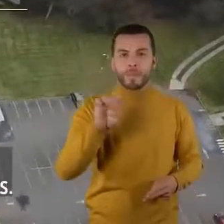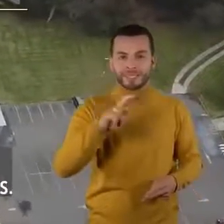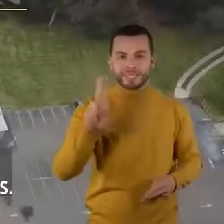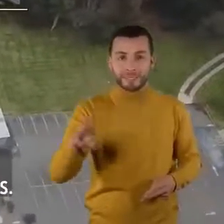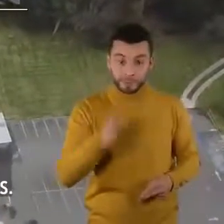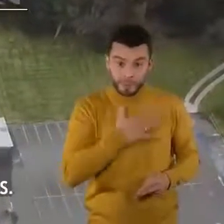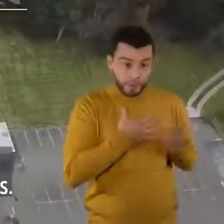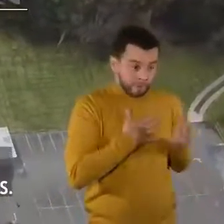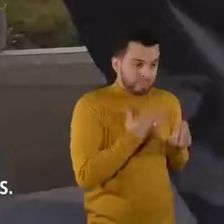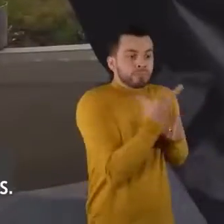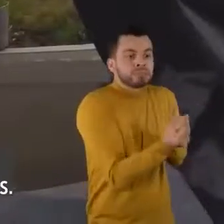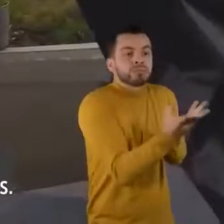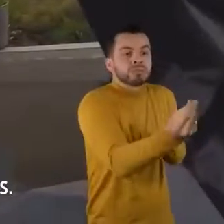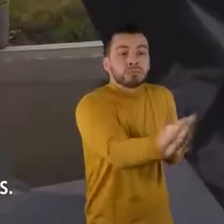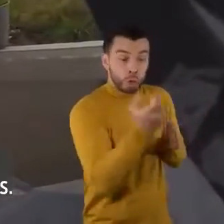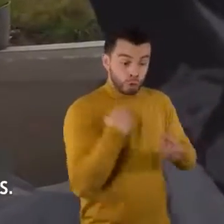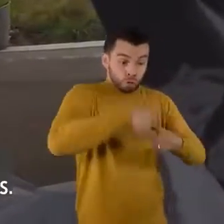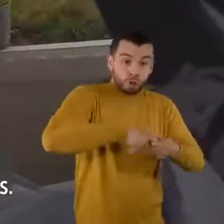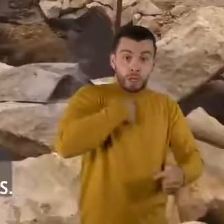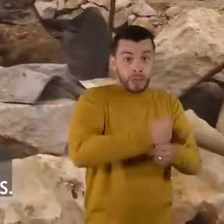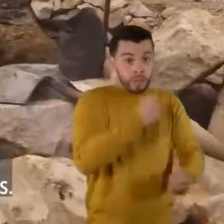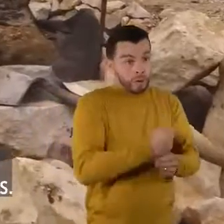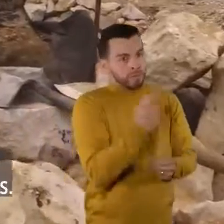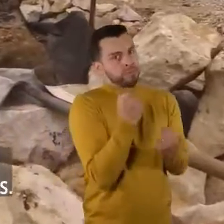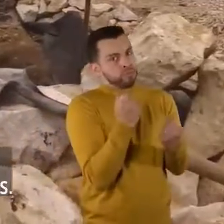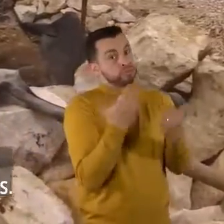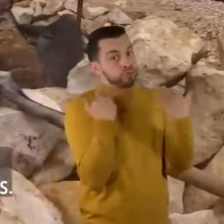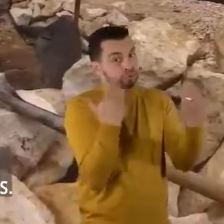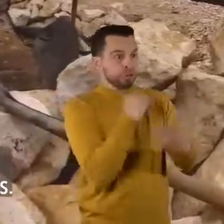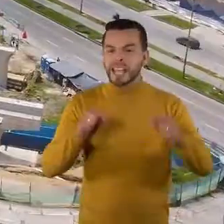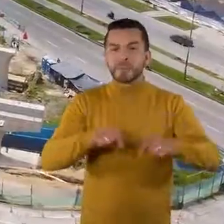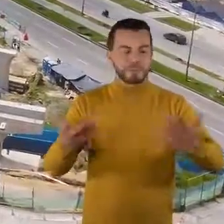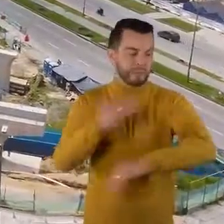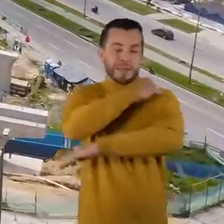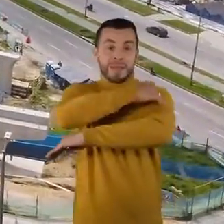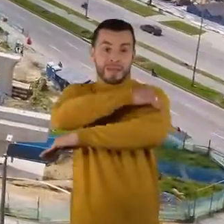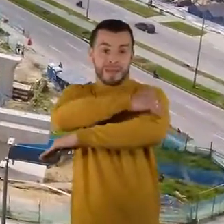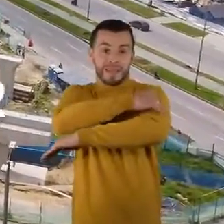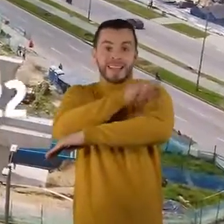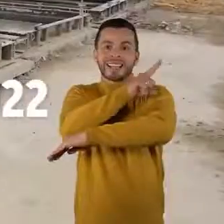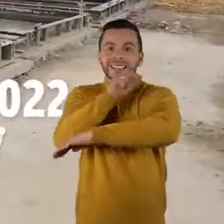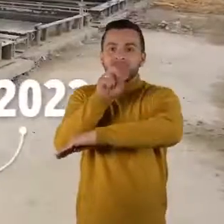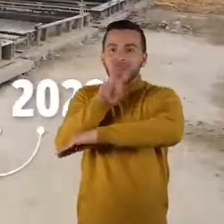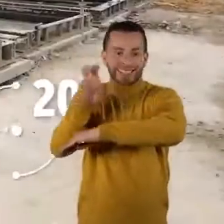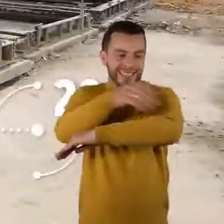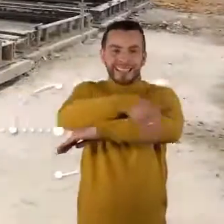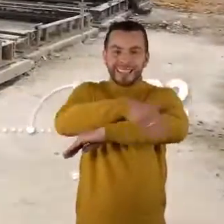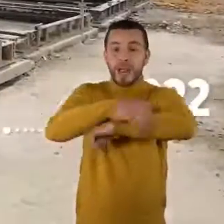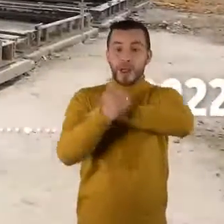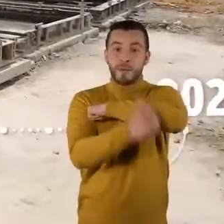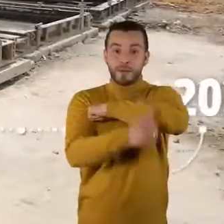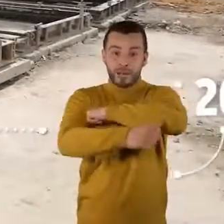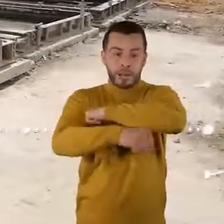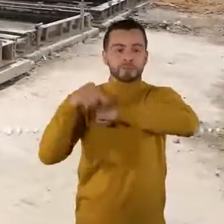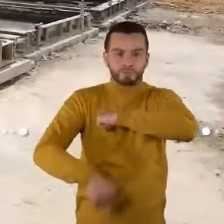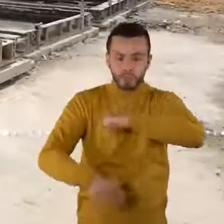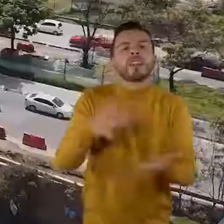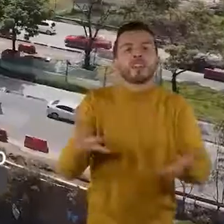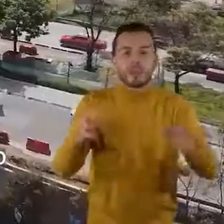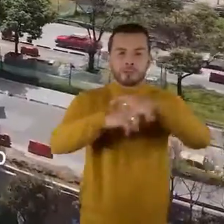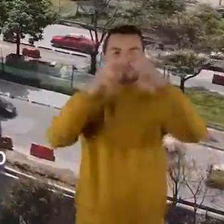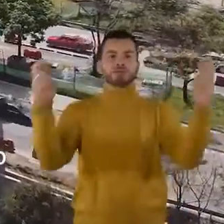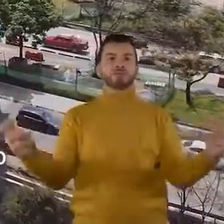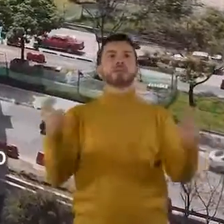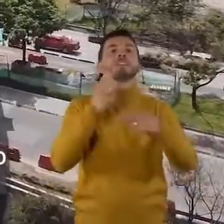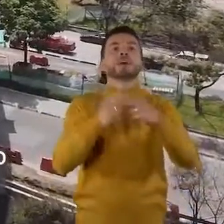i la administración distrital en cabeza del instituto de desarrollo urbano ejecuta un